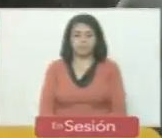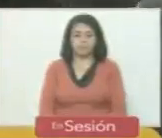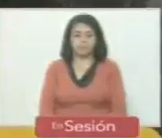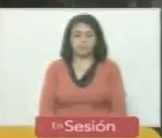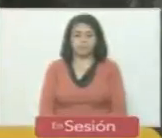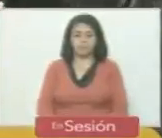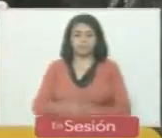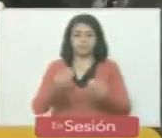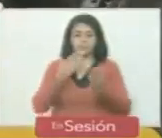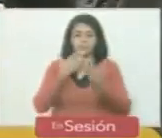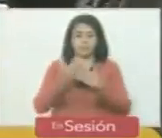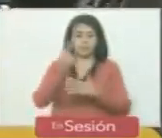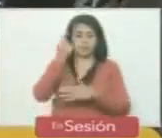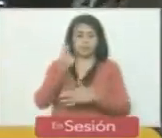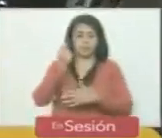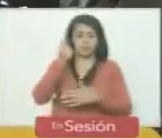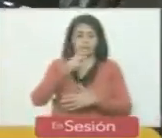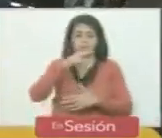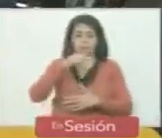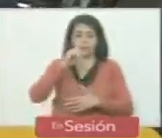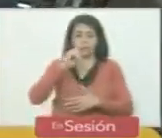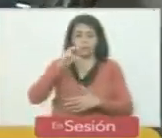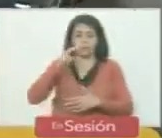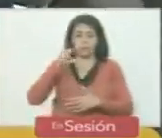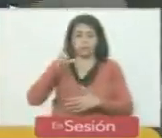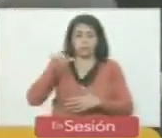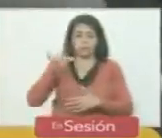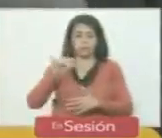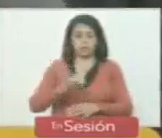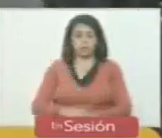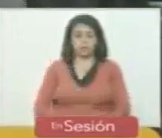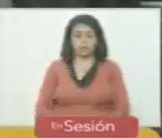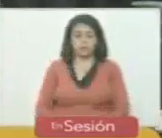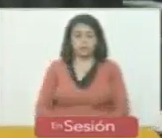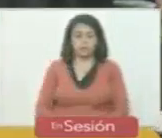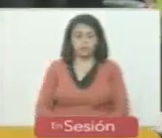Muchas gracias, diputada Noelí Pocaterra.